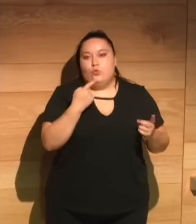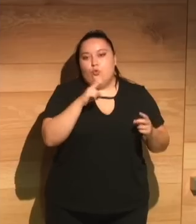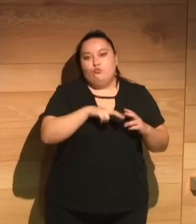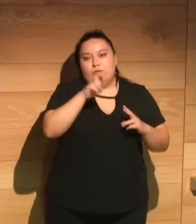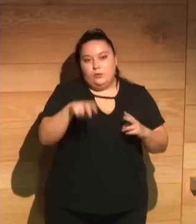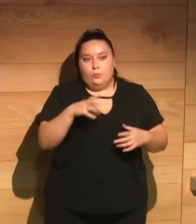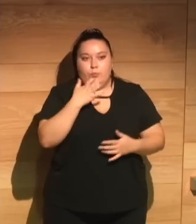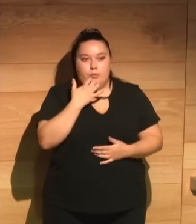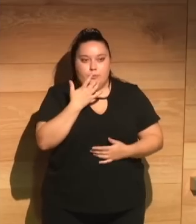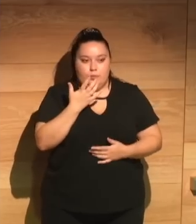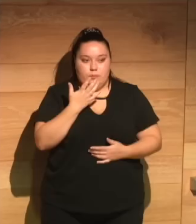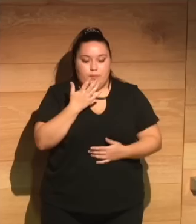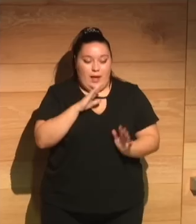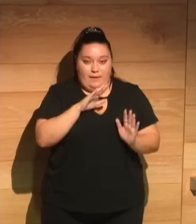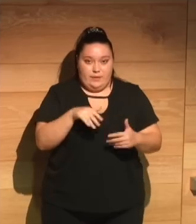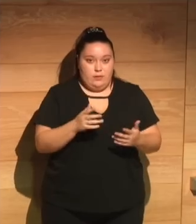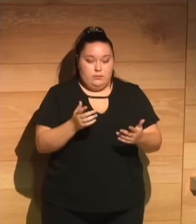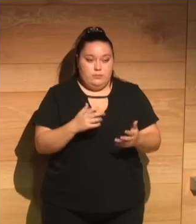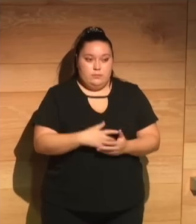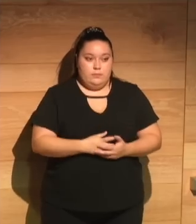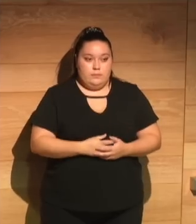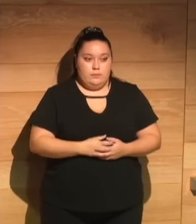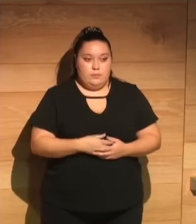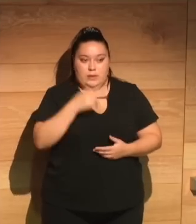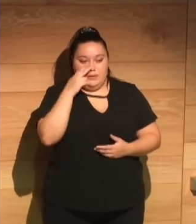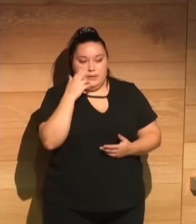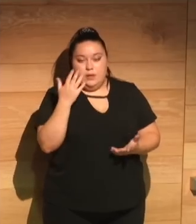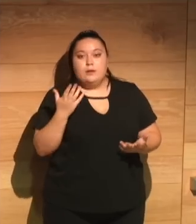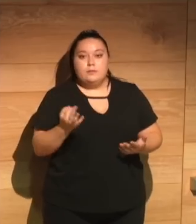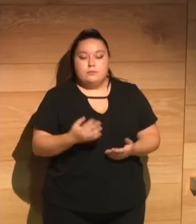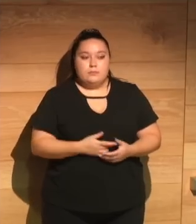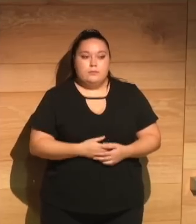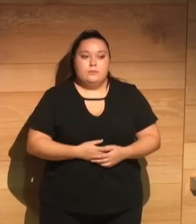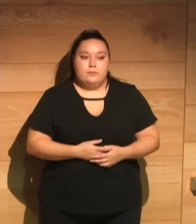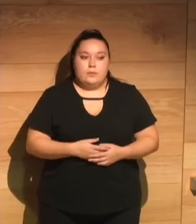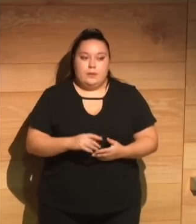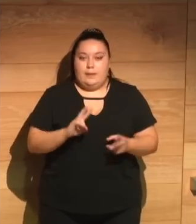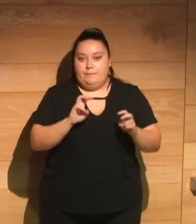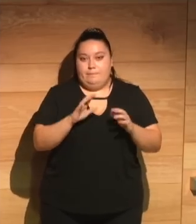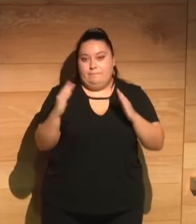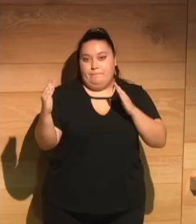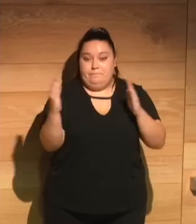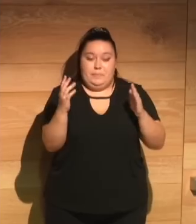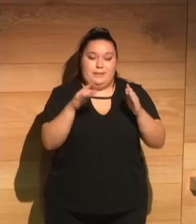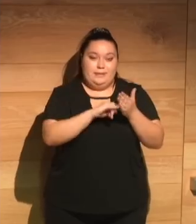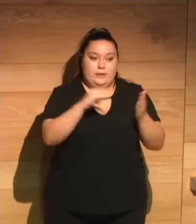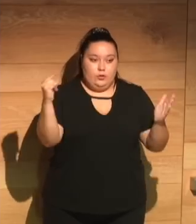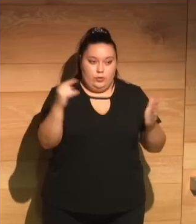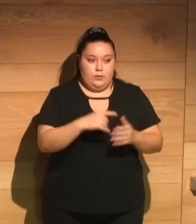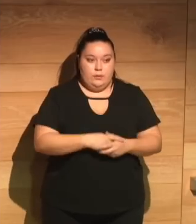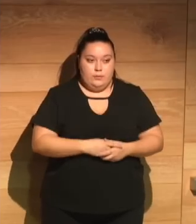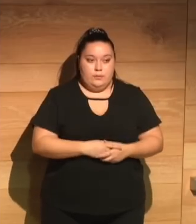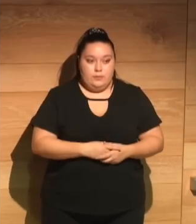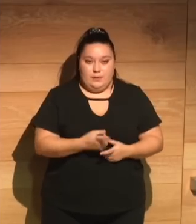rato. En el fondo, ya todo lo que nos interesa, que es una parte que en el fondo ya es tecnológica y por lo tanto